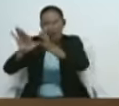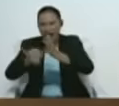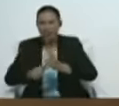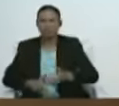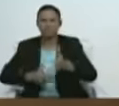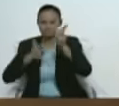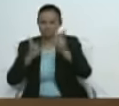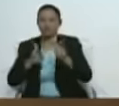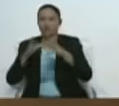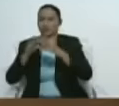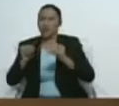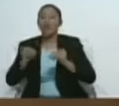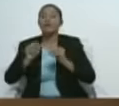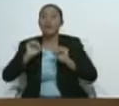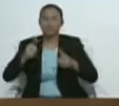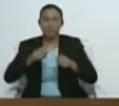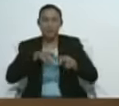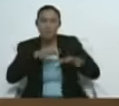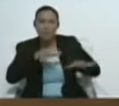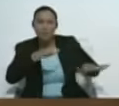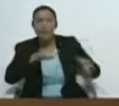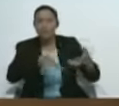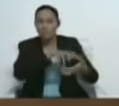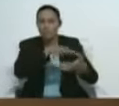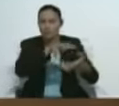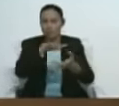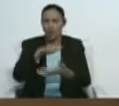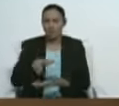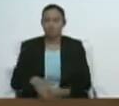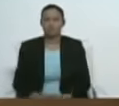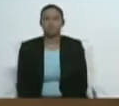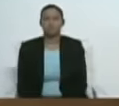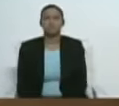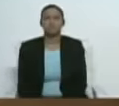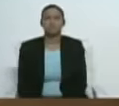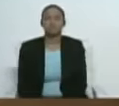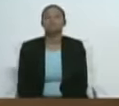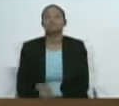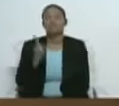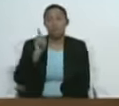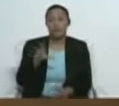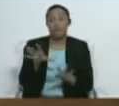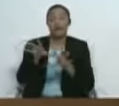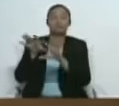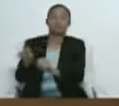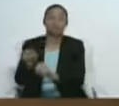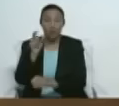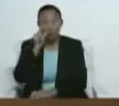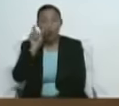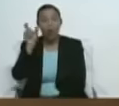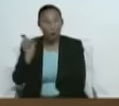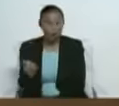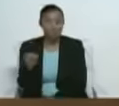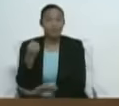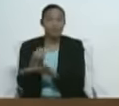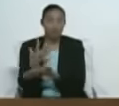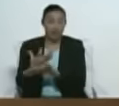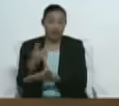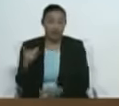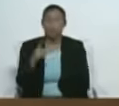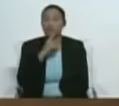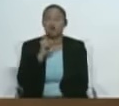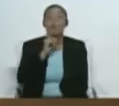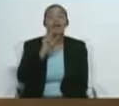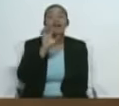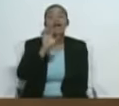similar a la anteriormente referida fue detenido por ello Renzo Steven flores que derivó